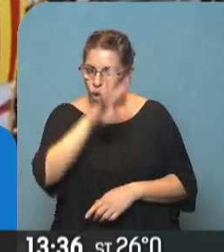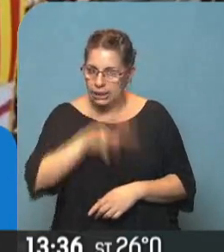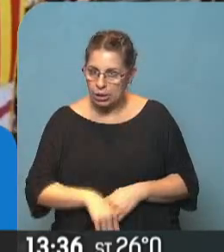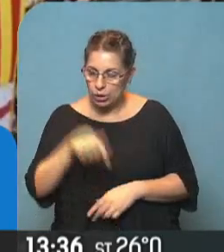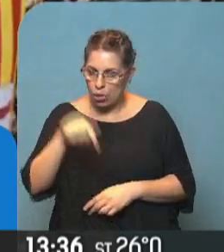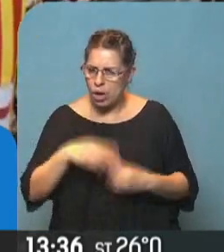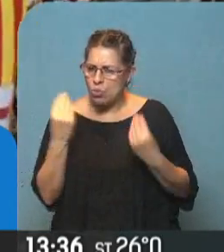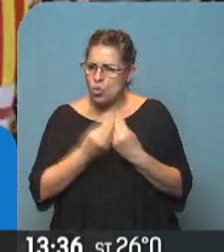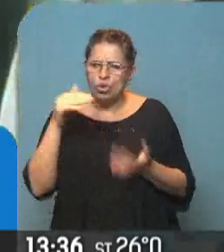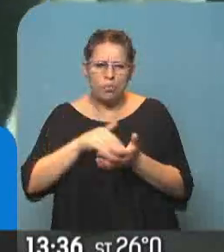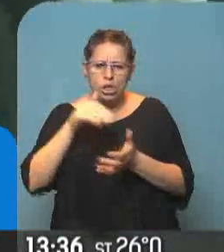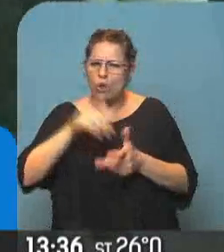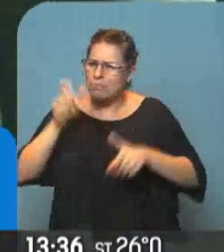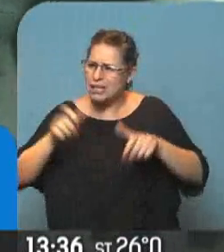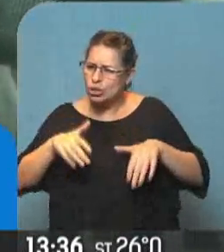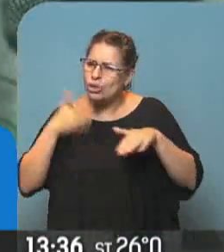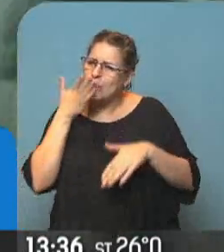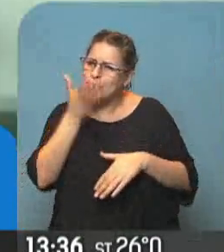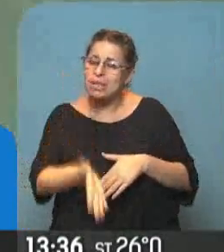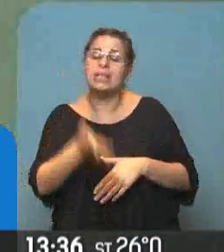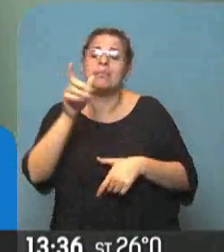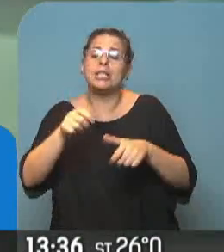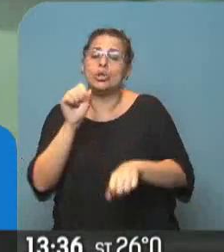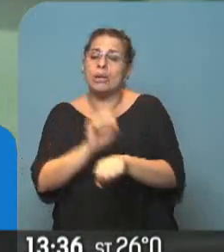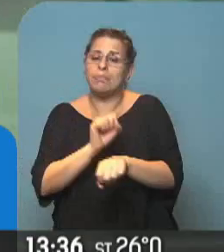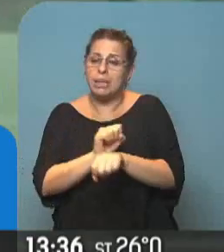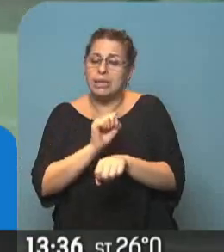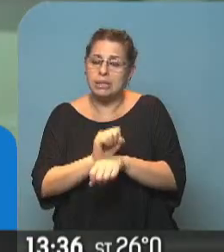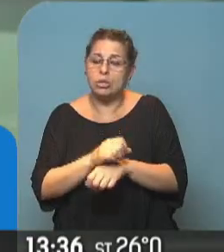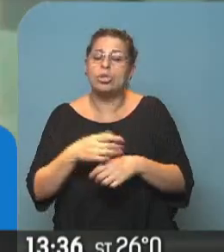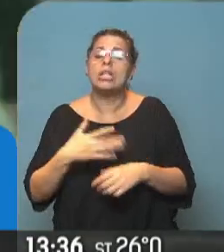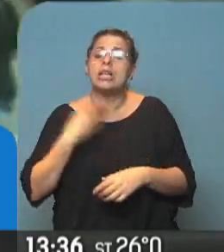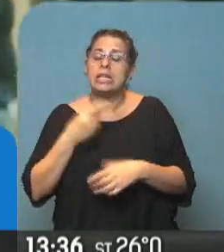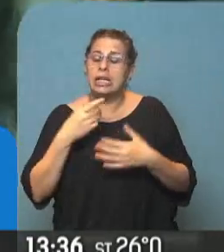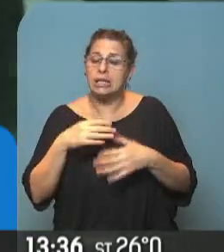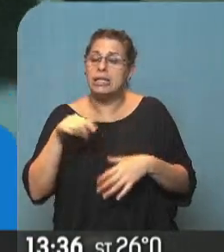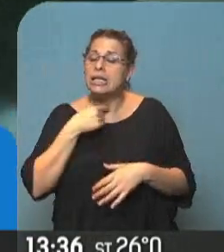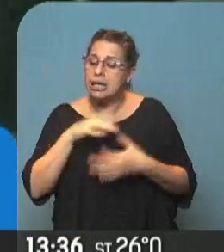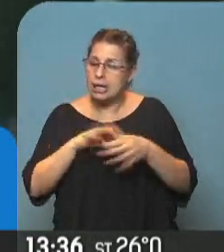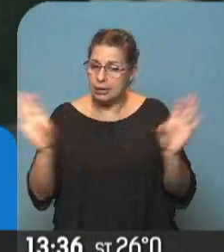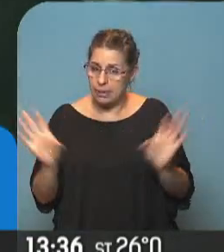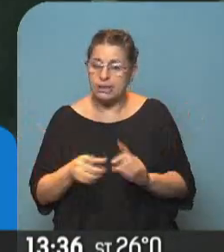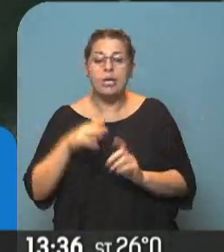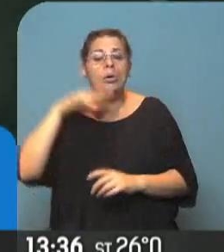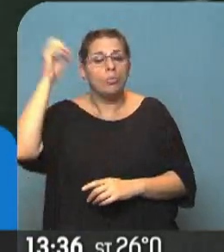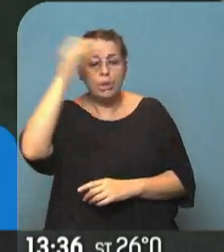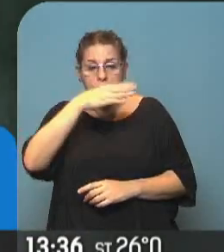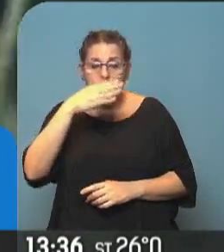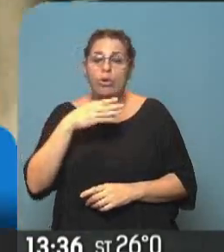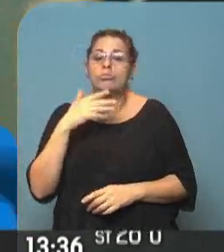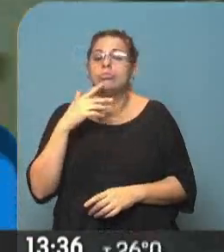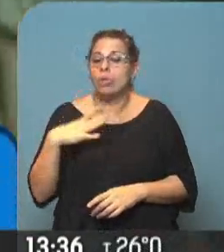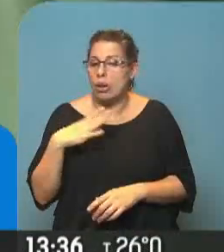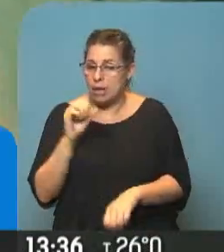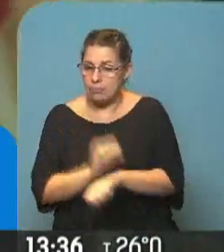Cataluña. Millones de personas pidiendo por la liberación de los dirigentes. Mientras tanto, Puigdemont sigue